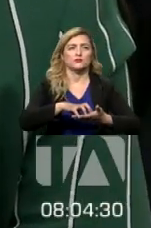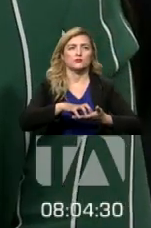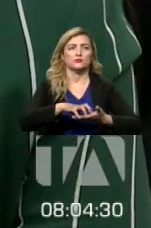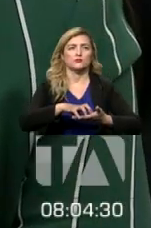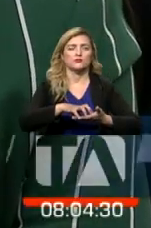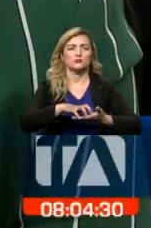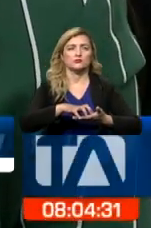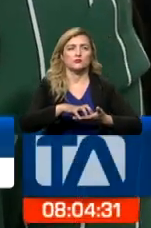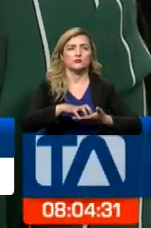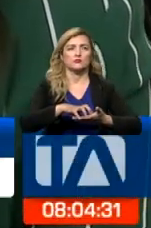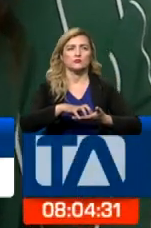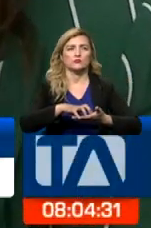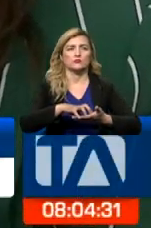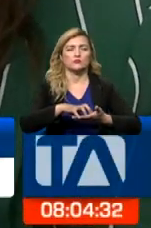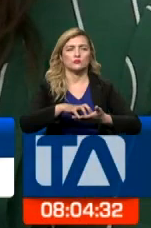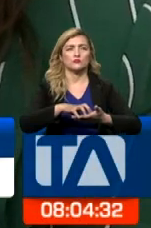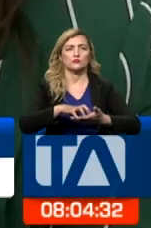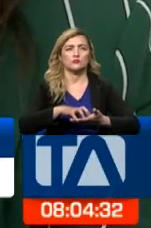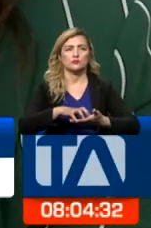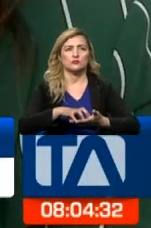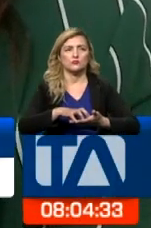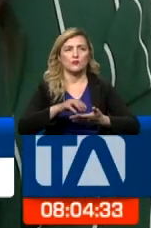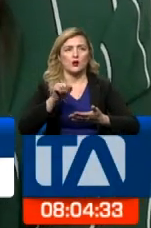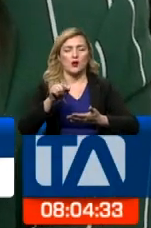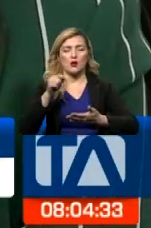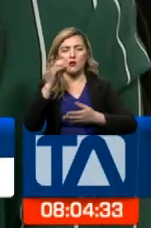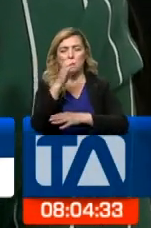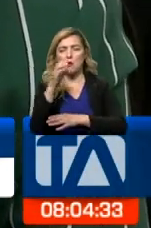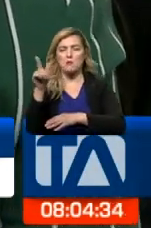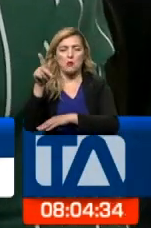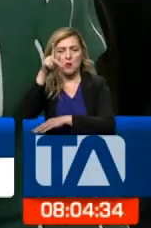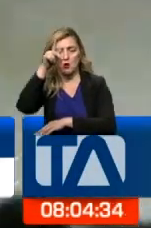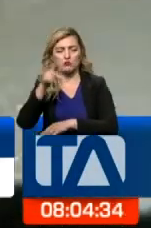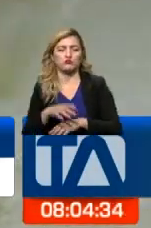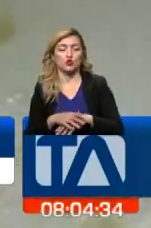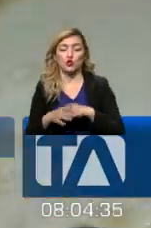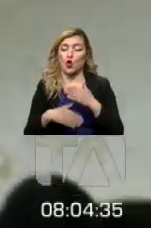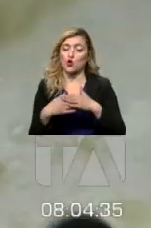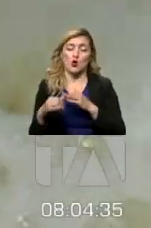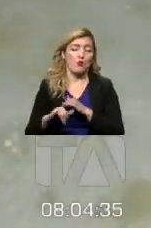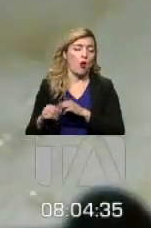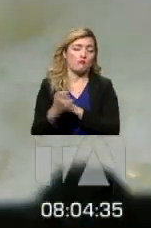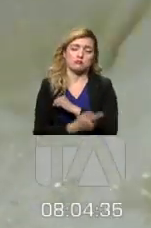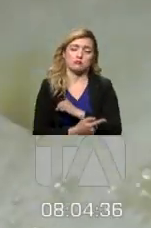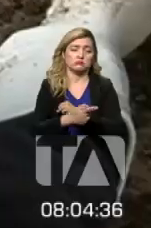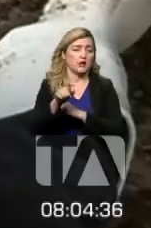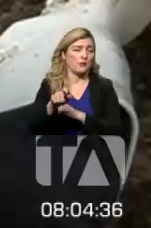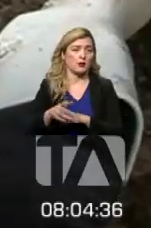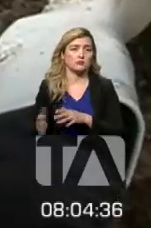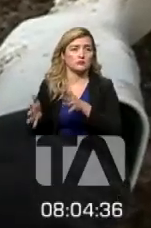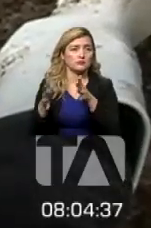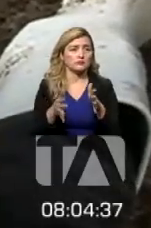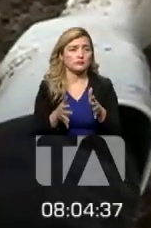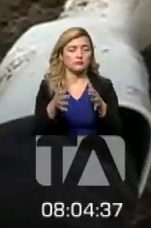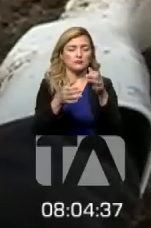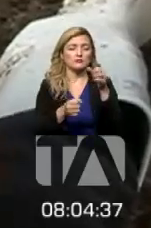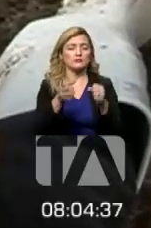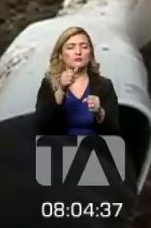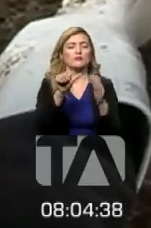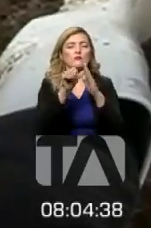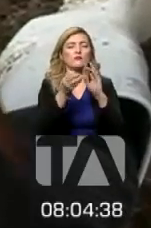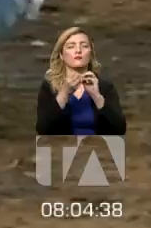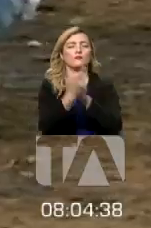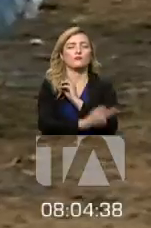que tener las mismas sanciones, independientemente de si vivan o no en una zona de frontera. Otro tema que ha generado reacciones es el artículo